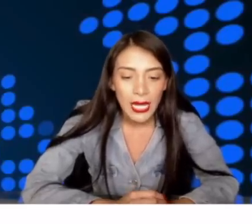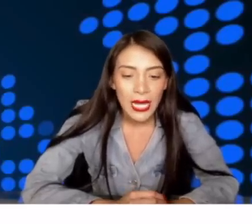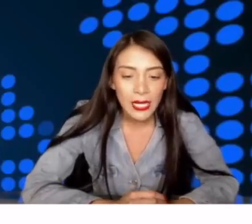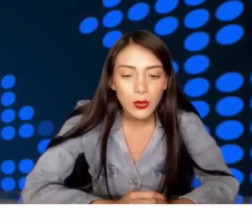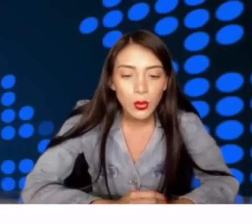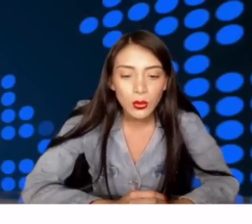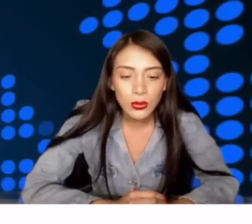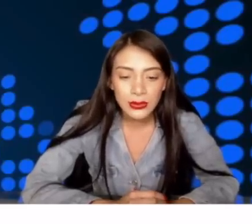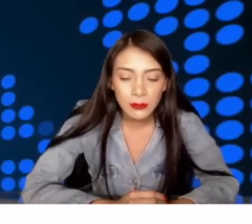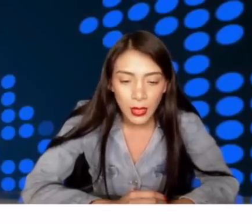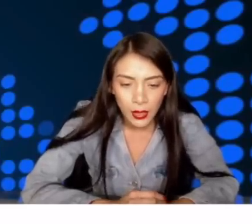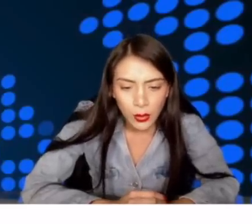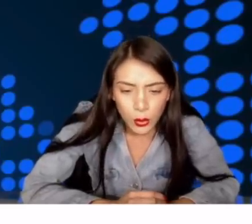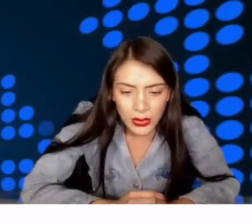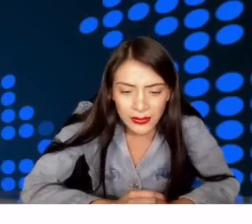prisión en